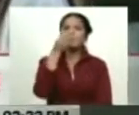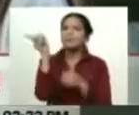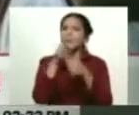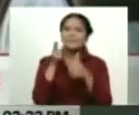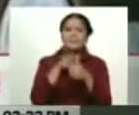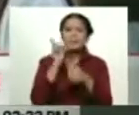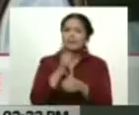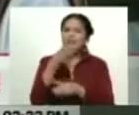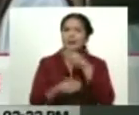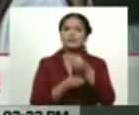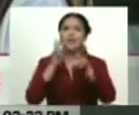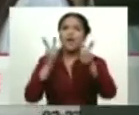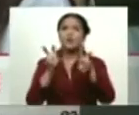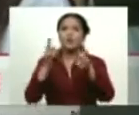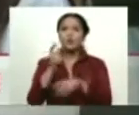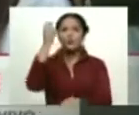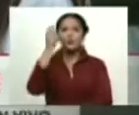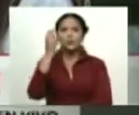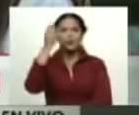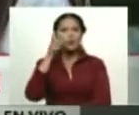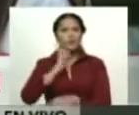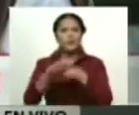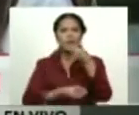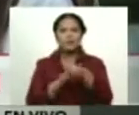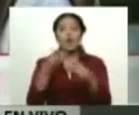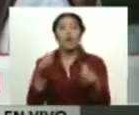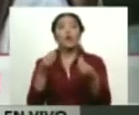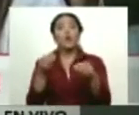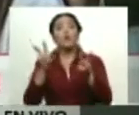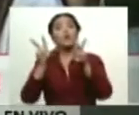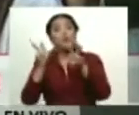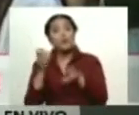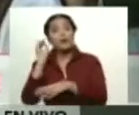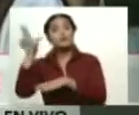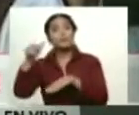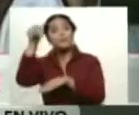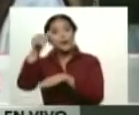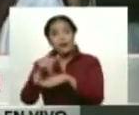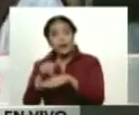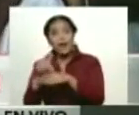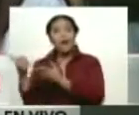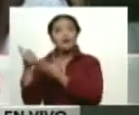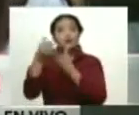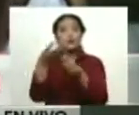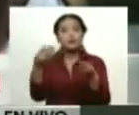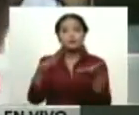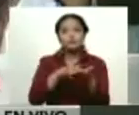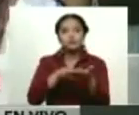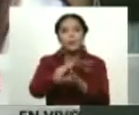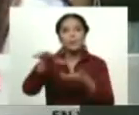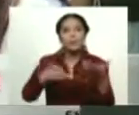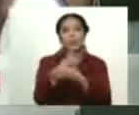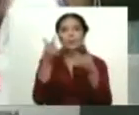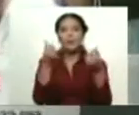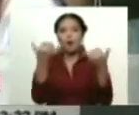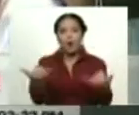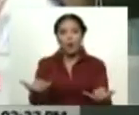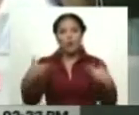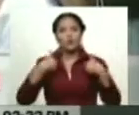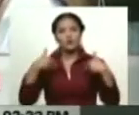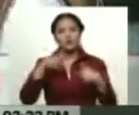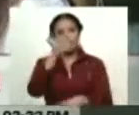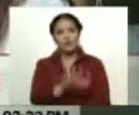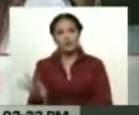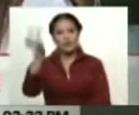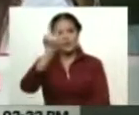prioridad del nuevo parlamento y cómo puede una nueva asamblea ayudar a resolver la coyuntura económica que en estos momentos tiene el